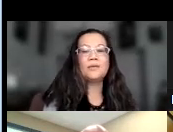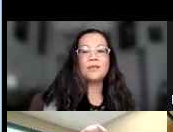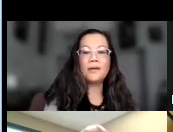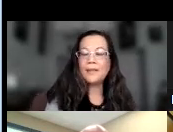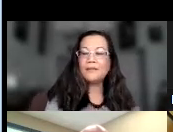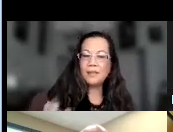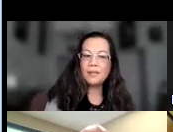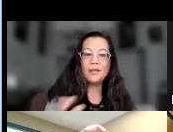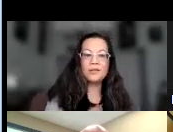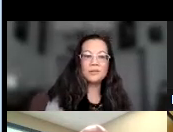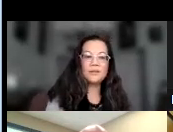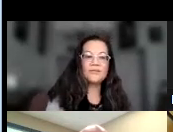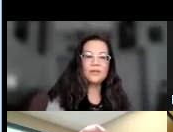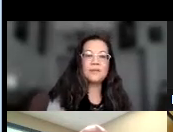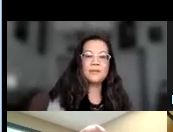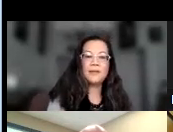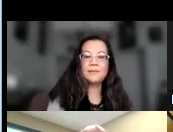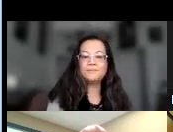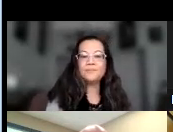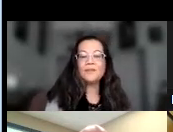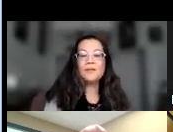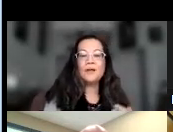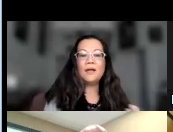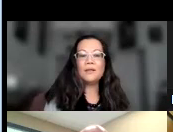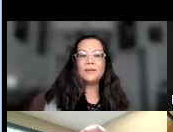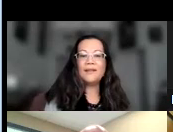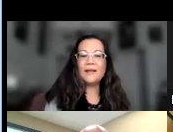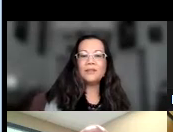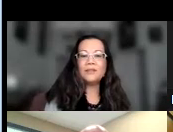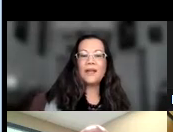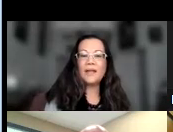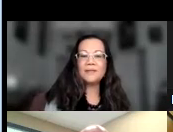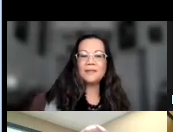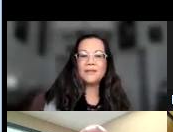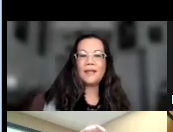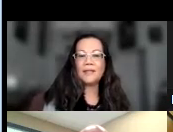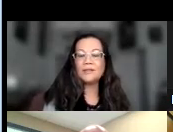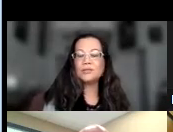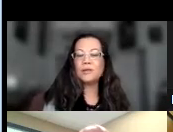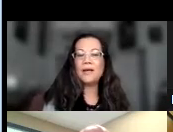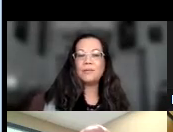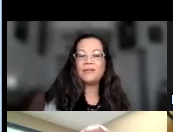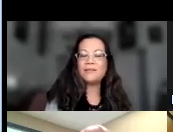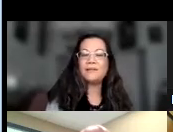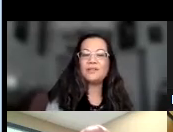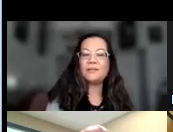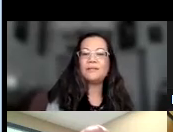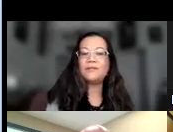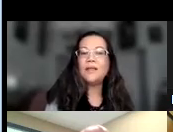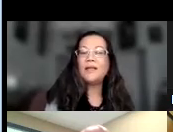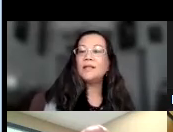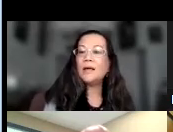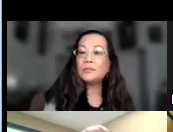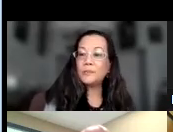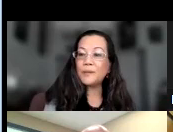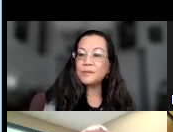a la comunidad. Estamos creando los módulos de videos, por supuesto, y acceso al